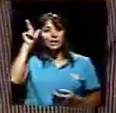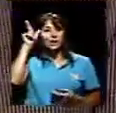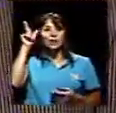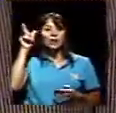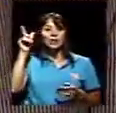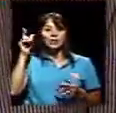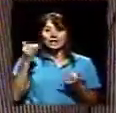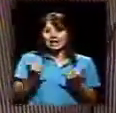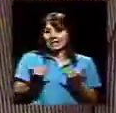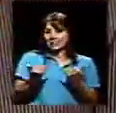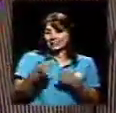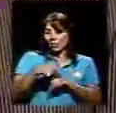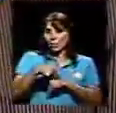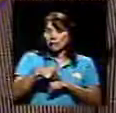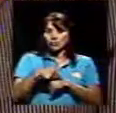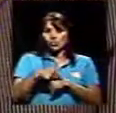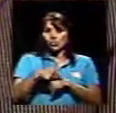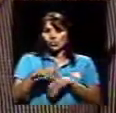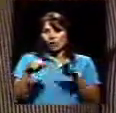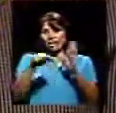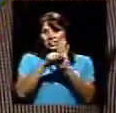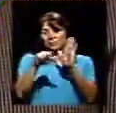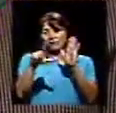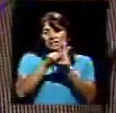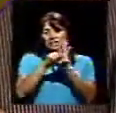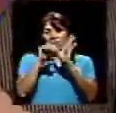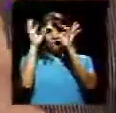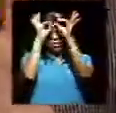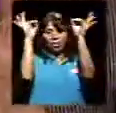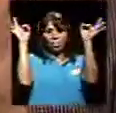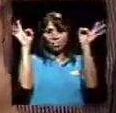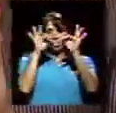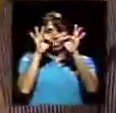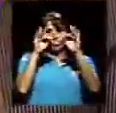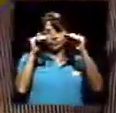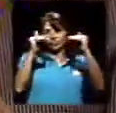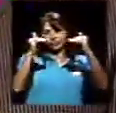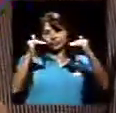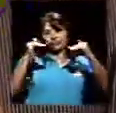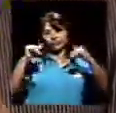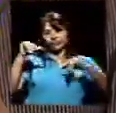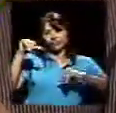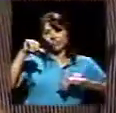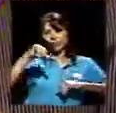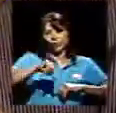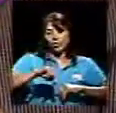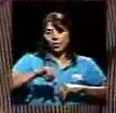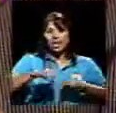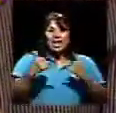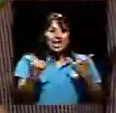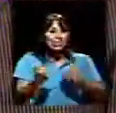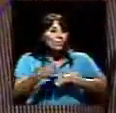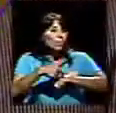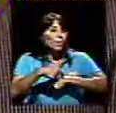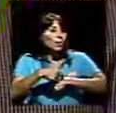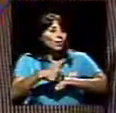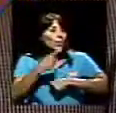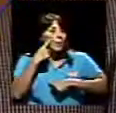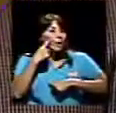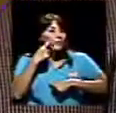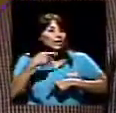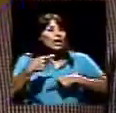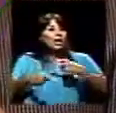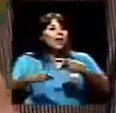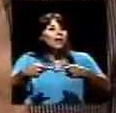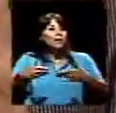Asamblea está a la baja, y muy a la baja, muy probablemente una de las tareas fundamentales de la nueva Asamblea será